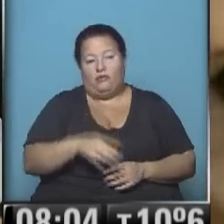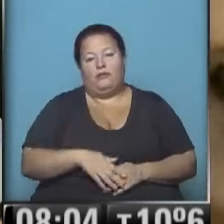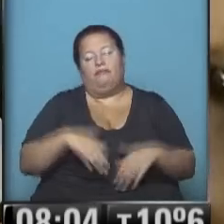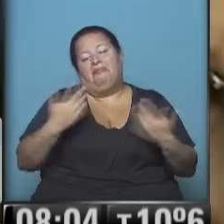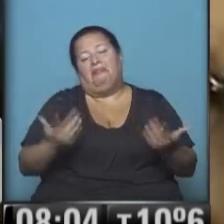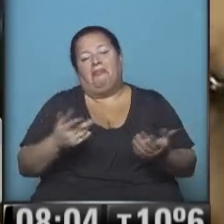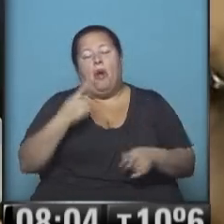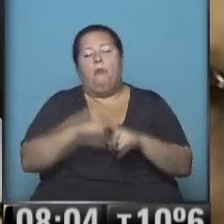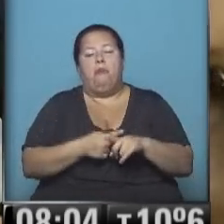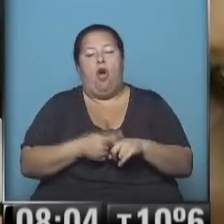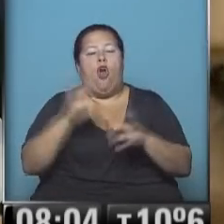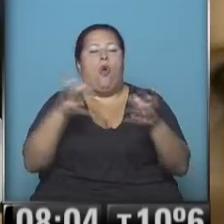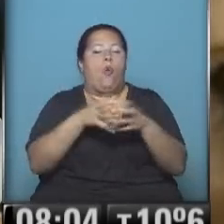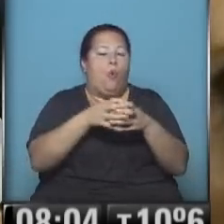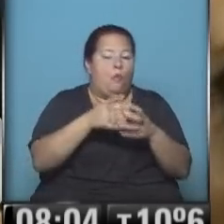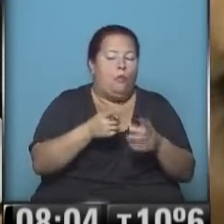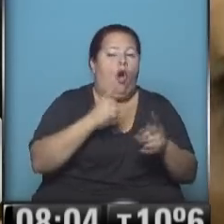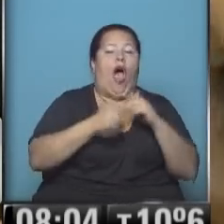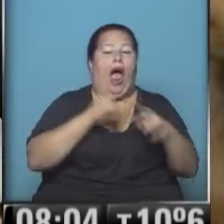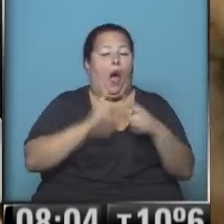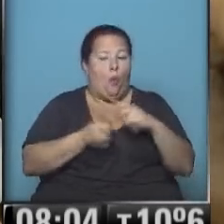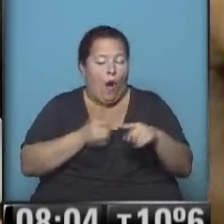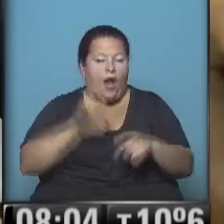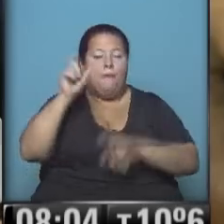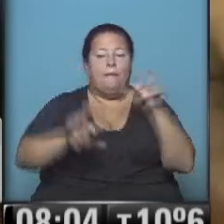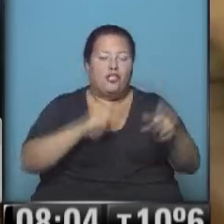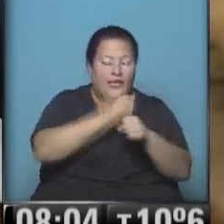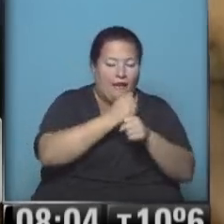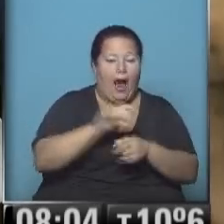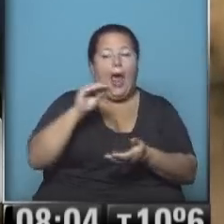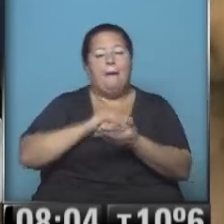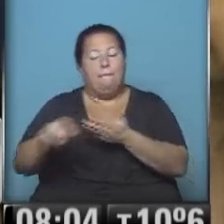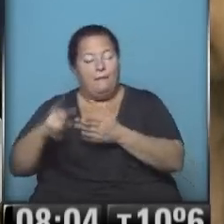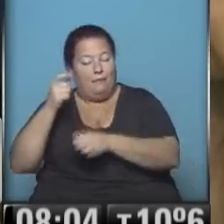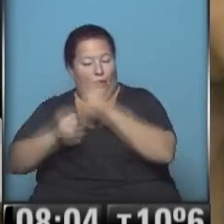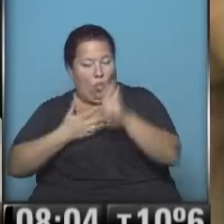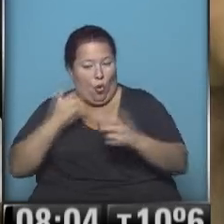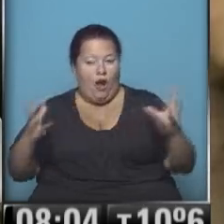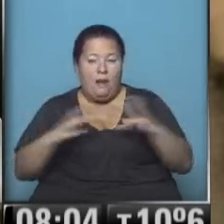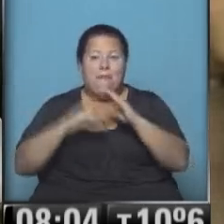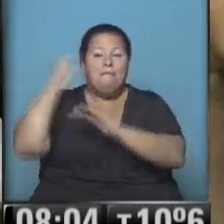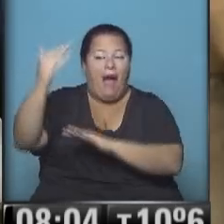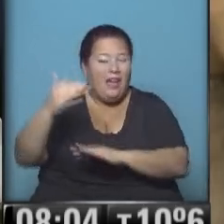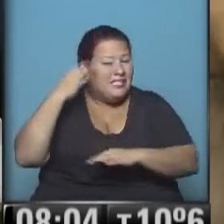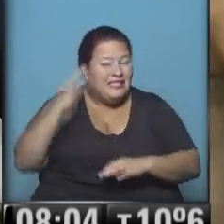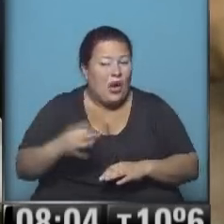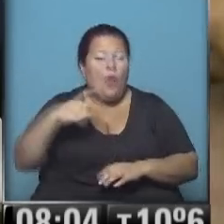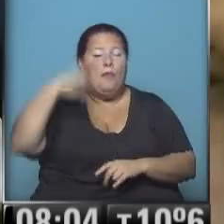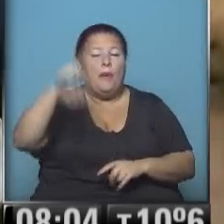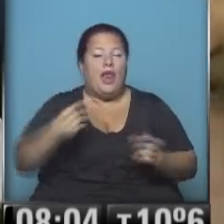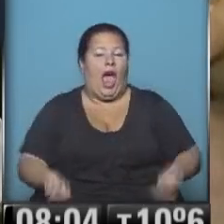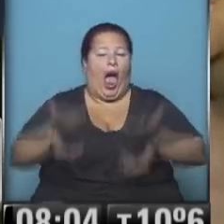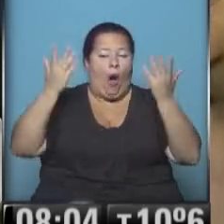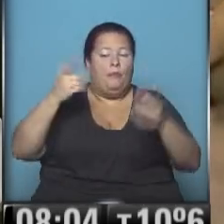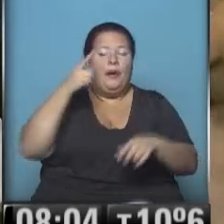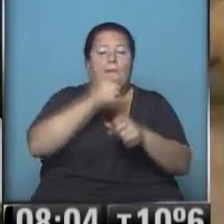por situaciones sectoriales acuerda entre el trabajador y el empleador un número más alto, lo más probable es que eso impacte después en el bolsillo